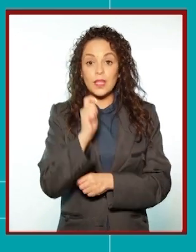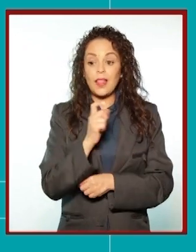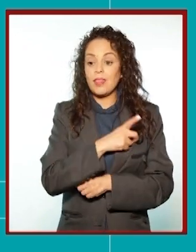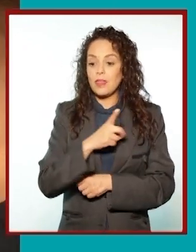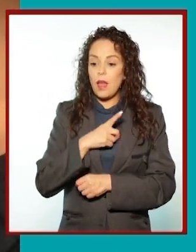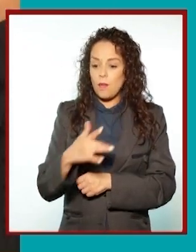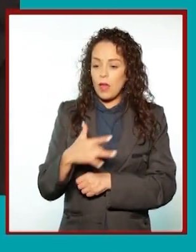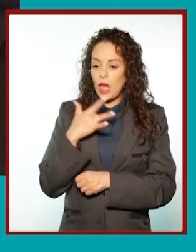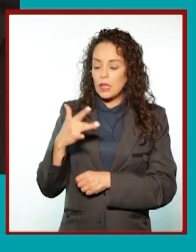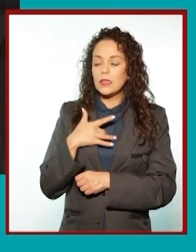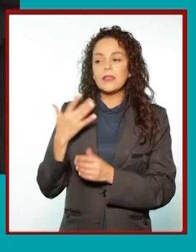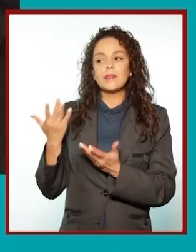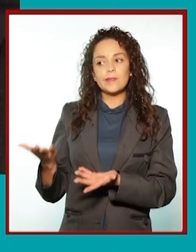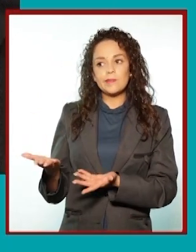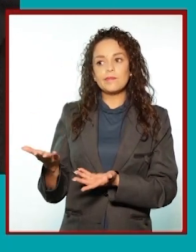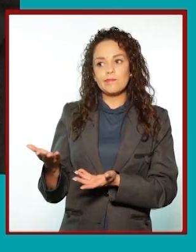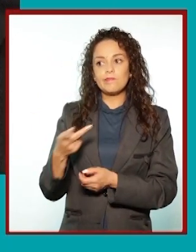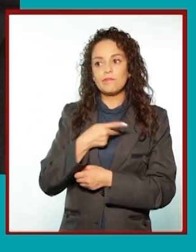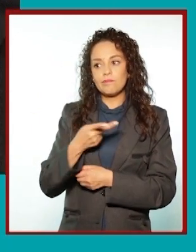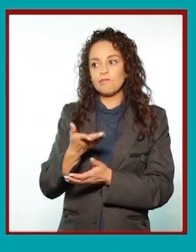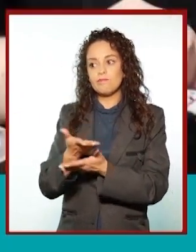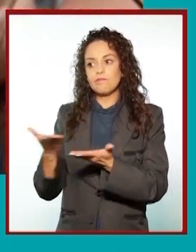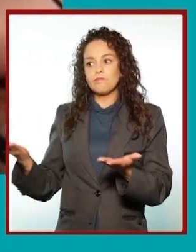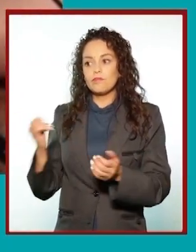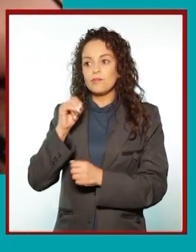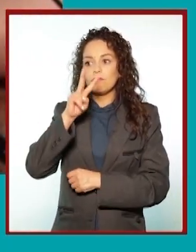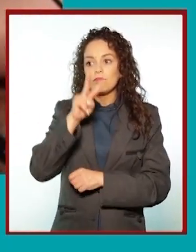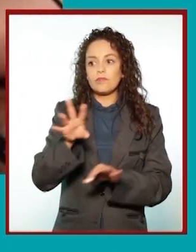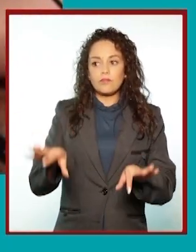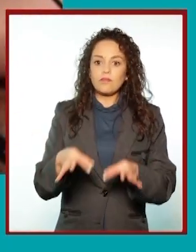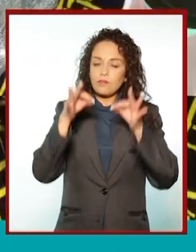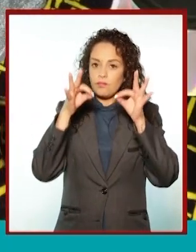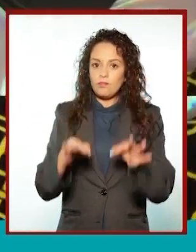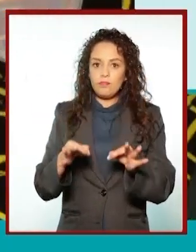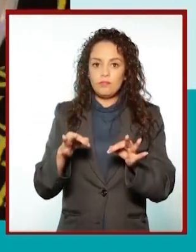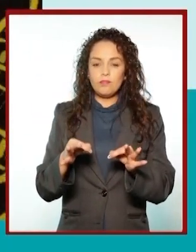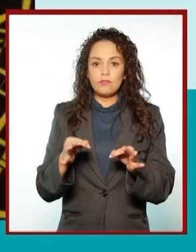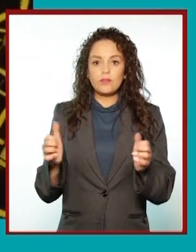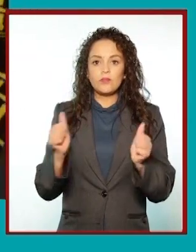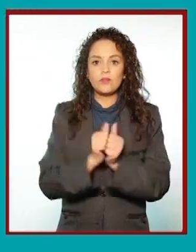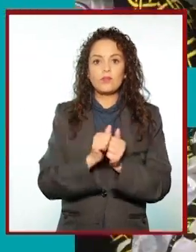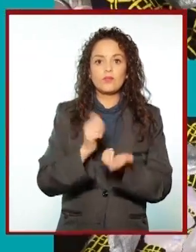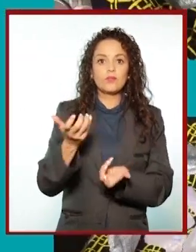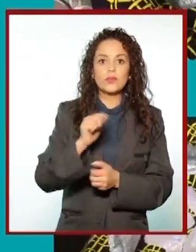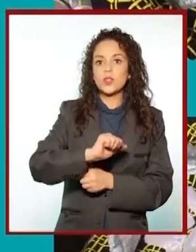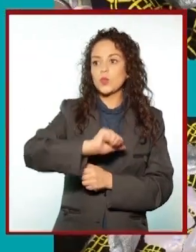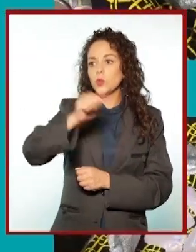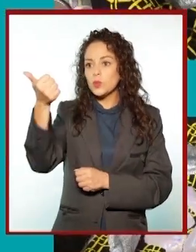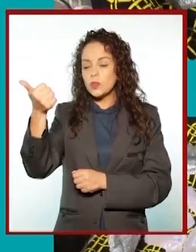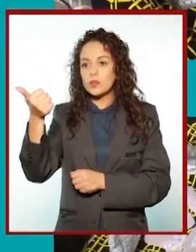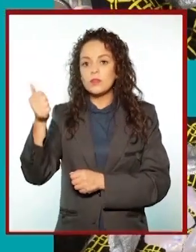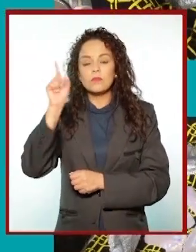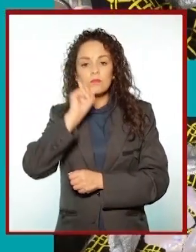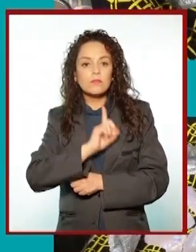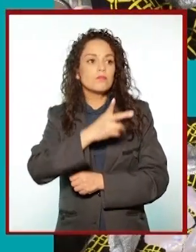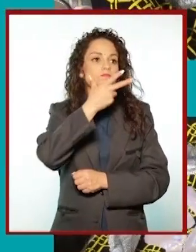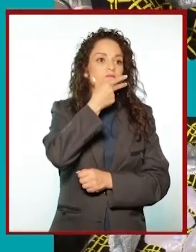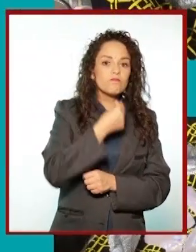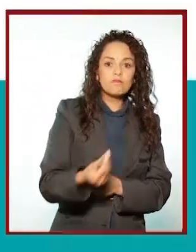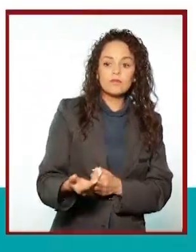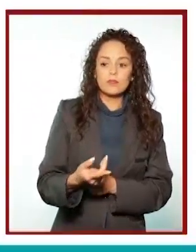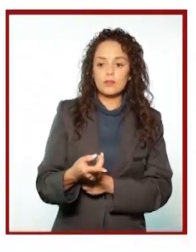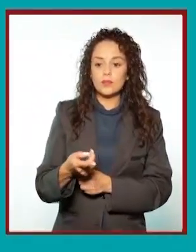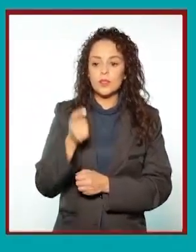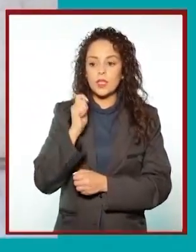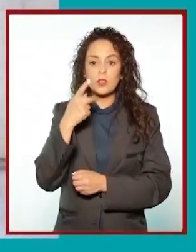sea empática, con nuestras realidades y con las realidades de las otras, de los otros, de los